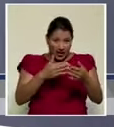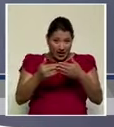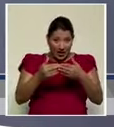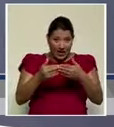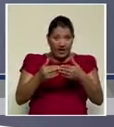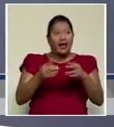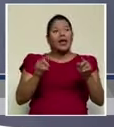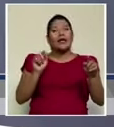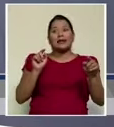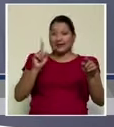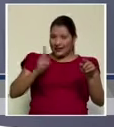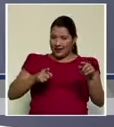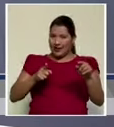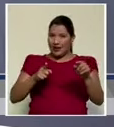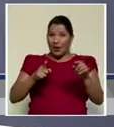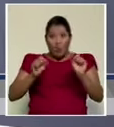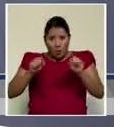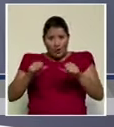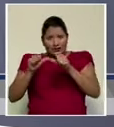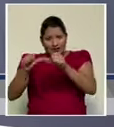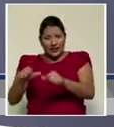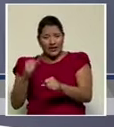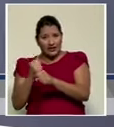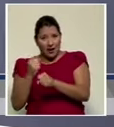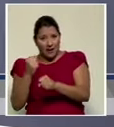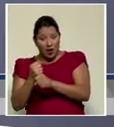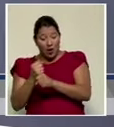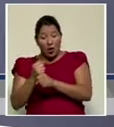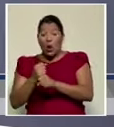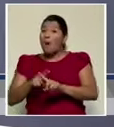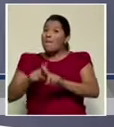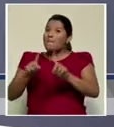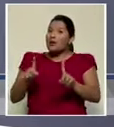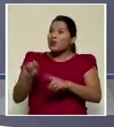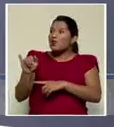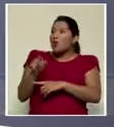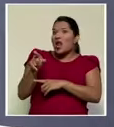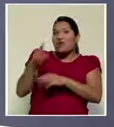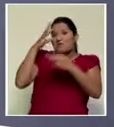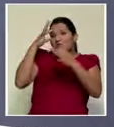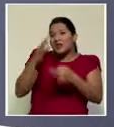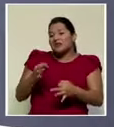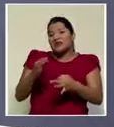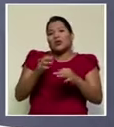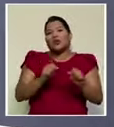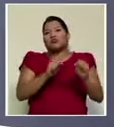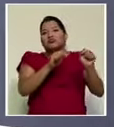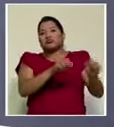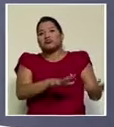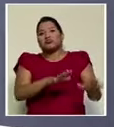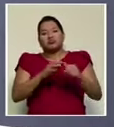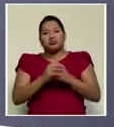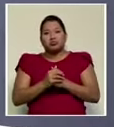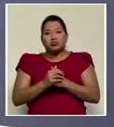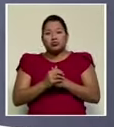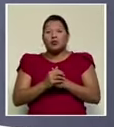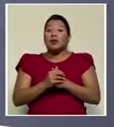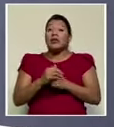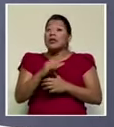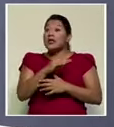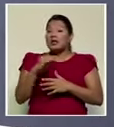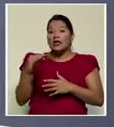inhibitoria, lo que hubiera significado que don Antonio se separara del proceso electoral y se fuera a su casa medio año,